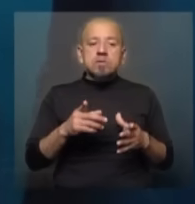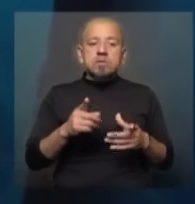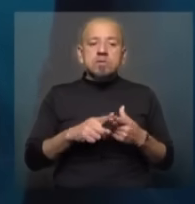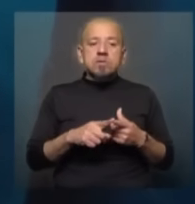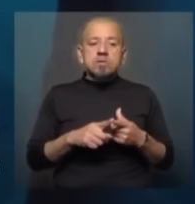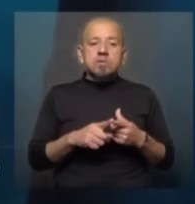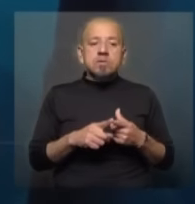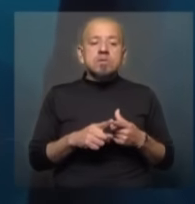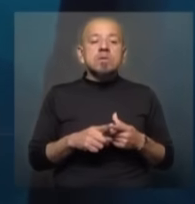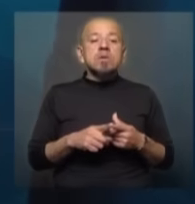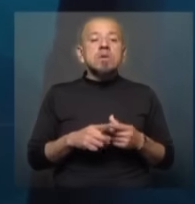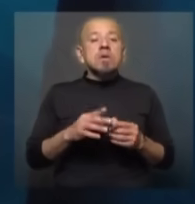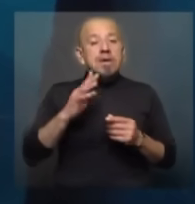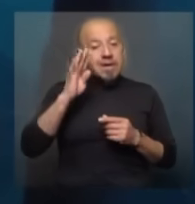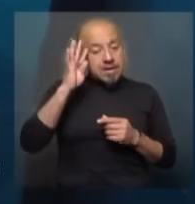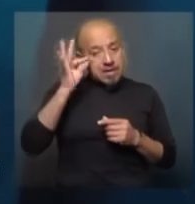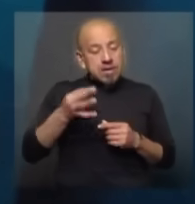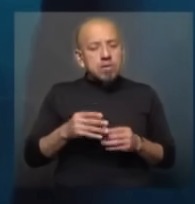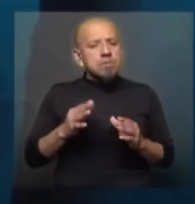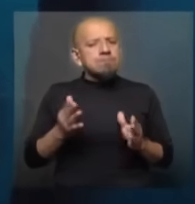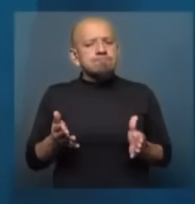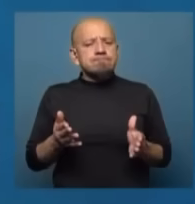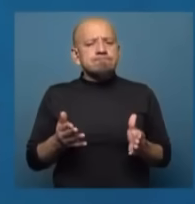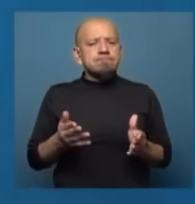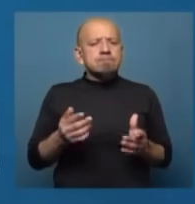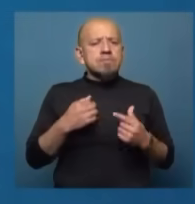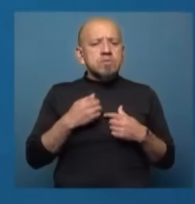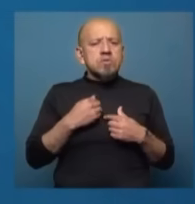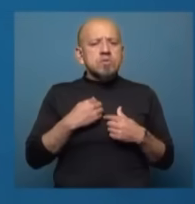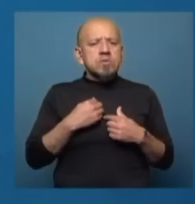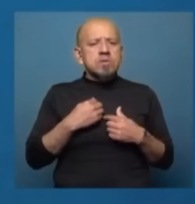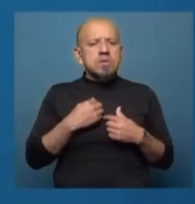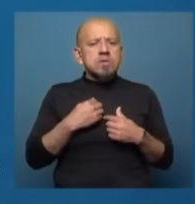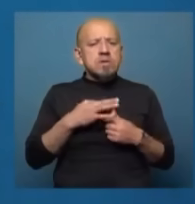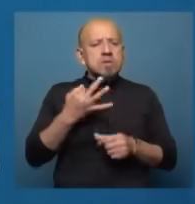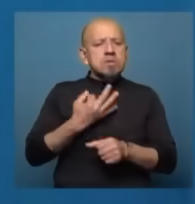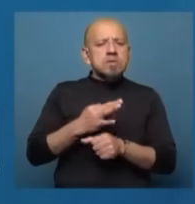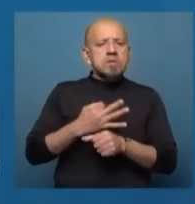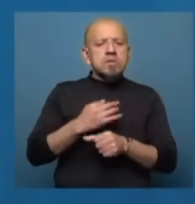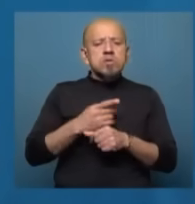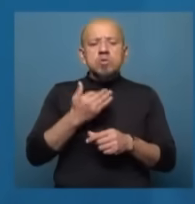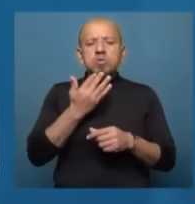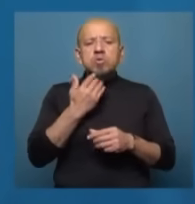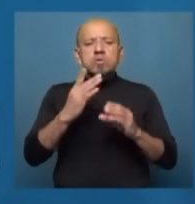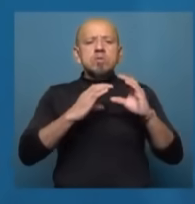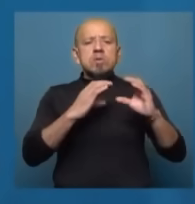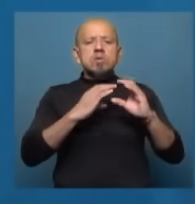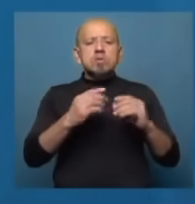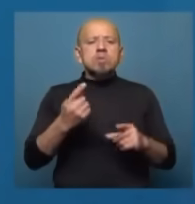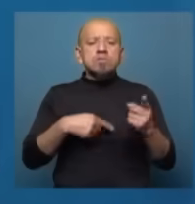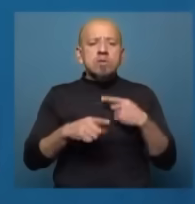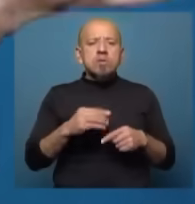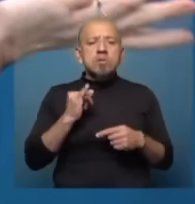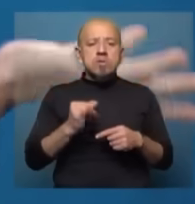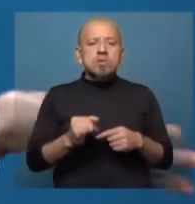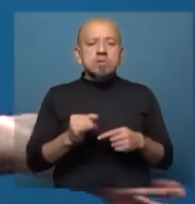hizo creo que igual no sé bien No yo estaba dando clase Entonces no sé bien Cómo inició esa com pero sí sé